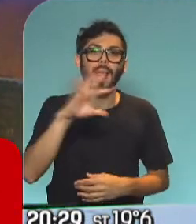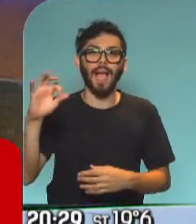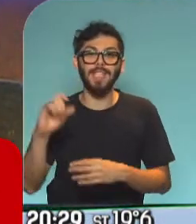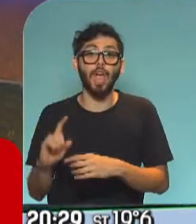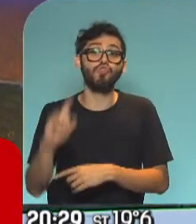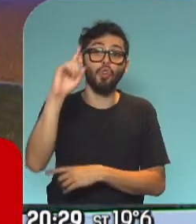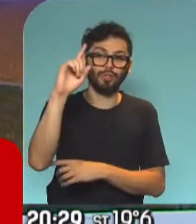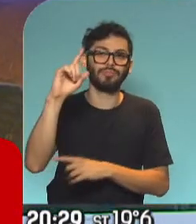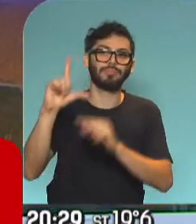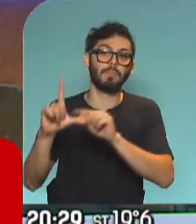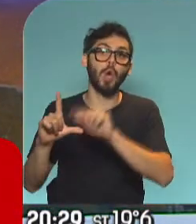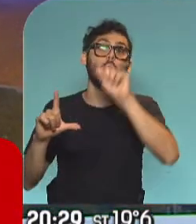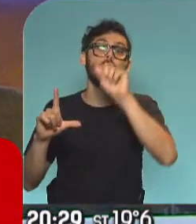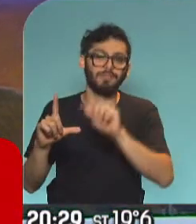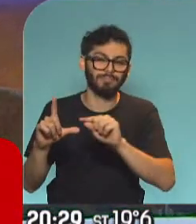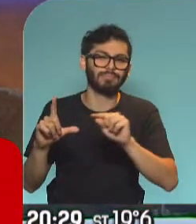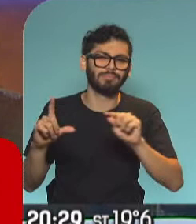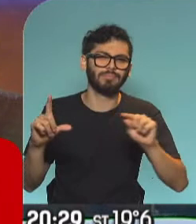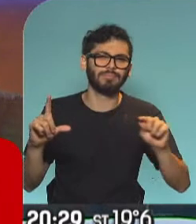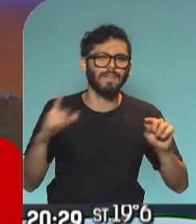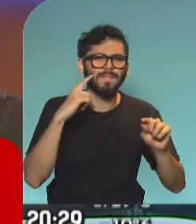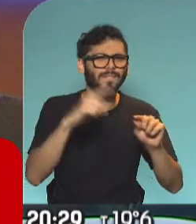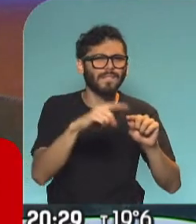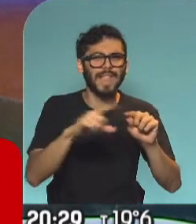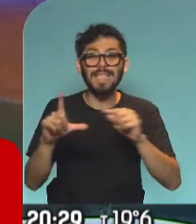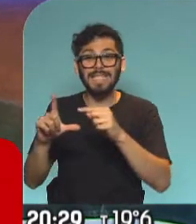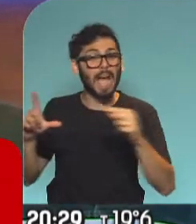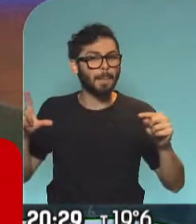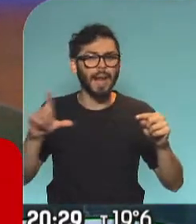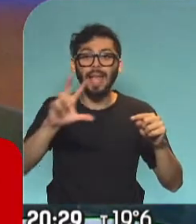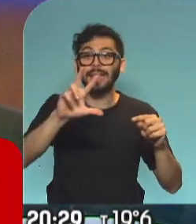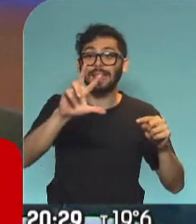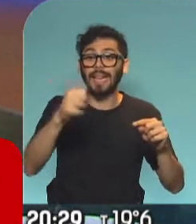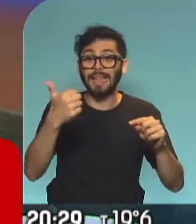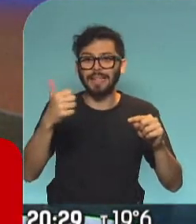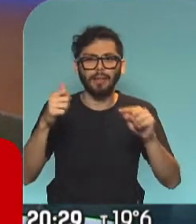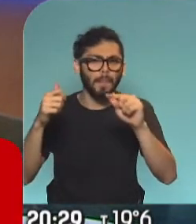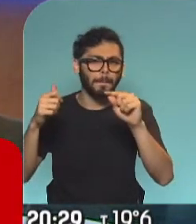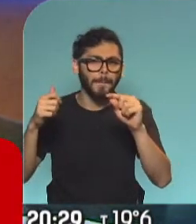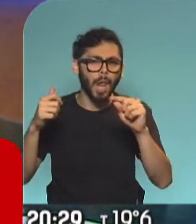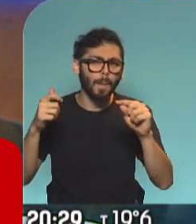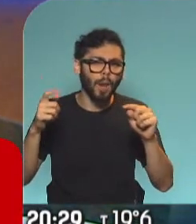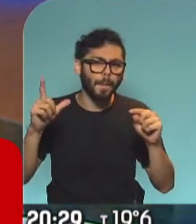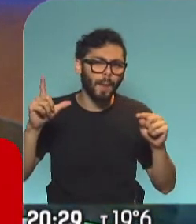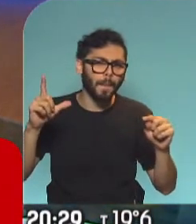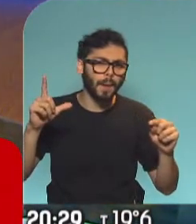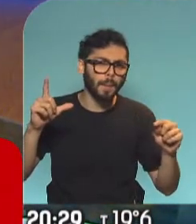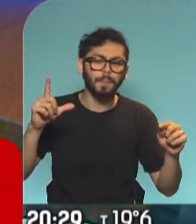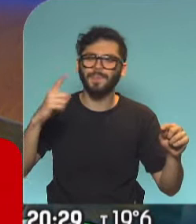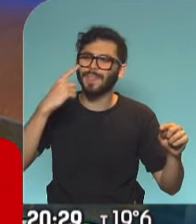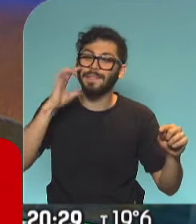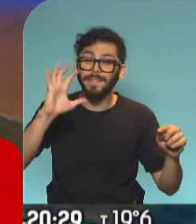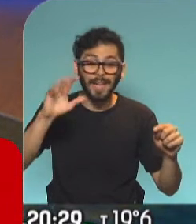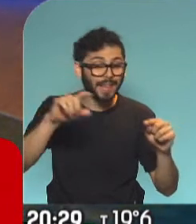Y fíjese que a partir de la semana 36 hemos ido bajando de a poquito. Tenga en cuenta